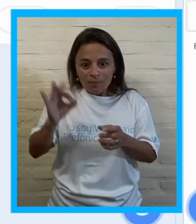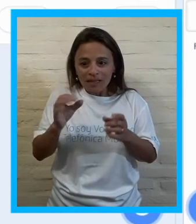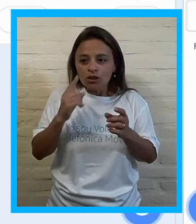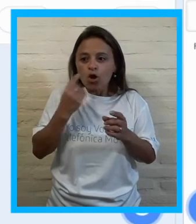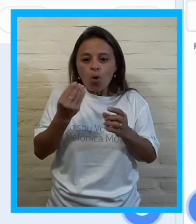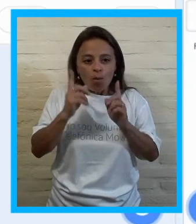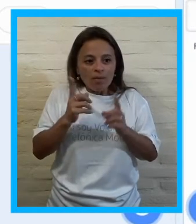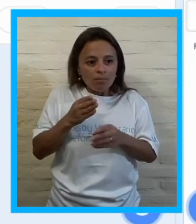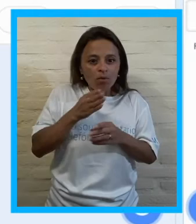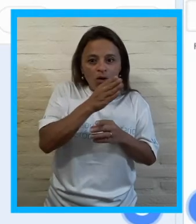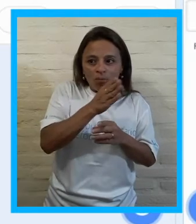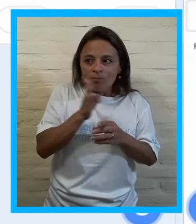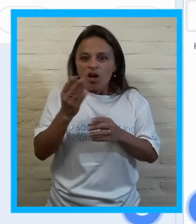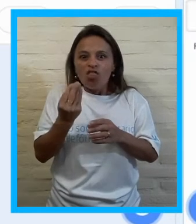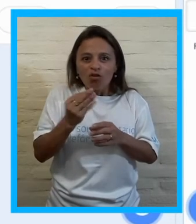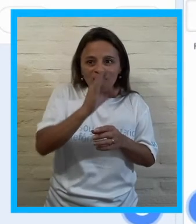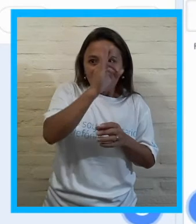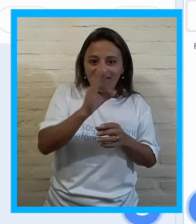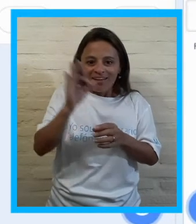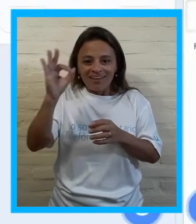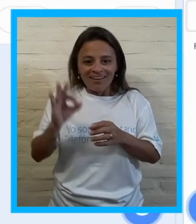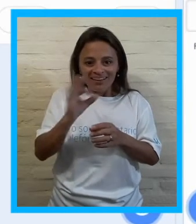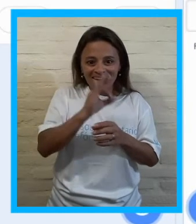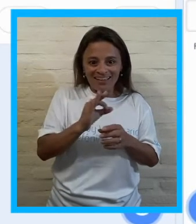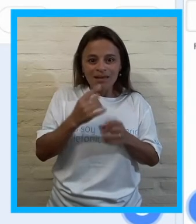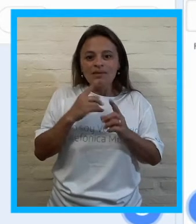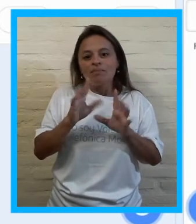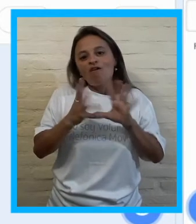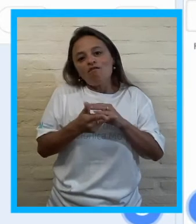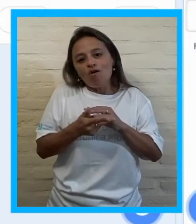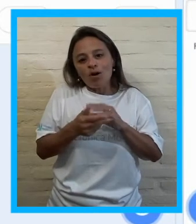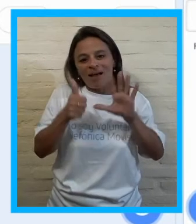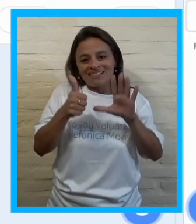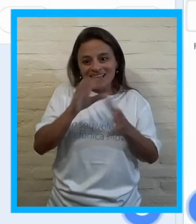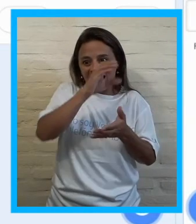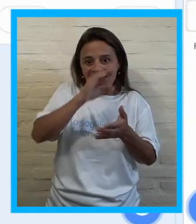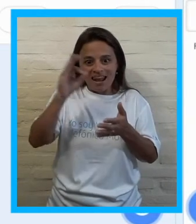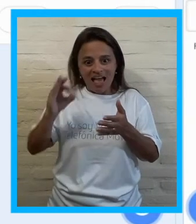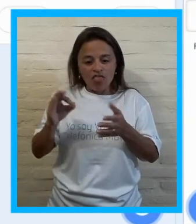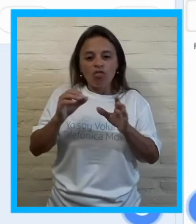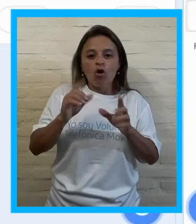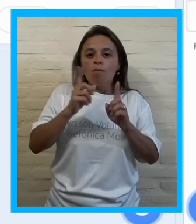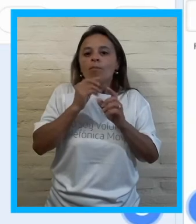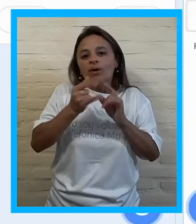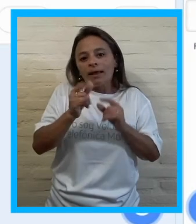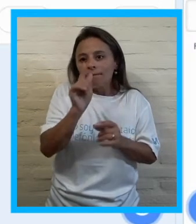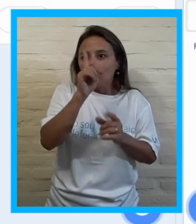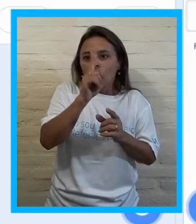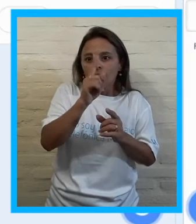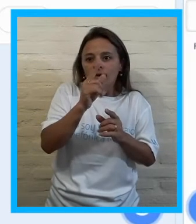apuntar a una determinada dirección que se basa en el sistema sexagesimal, donde 0 es hacia arriba, 90 a la